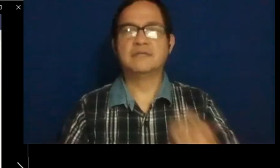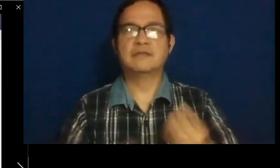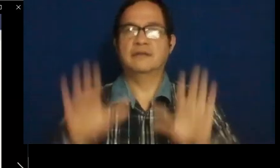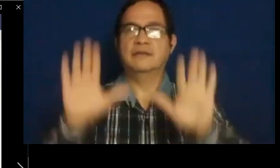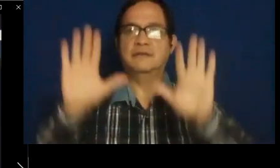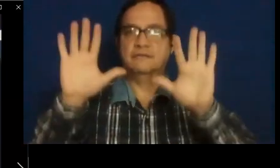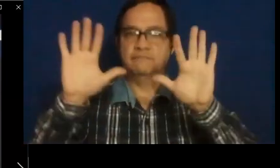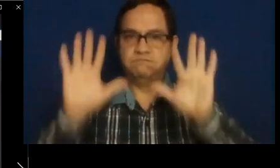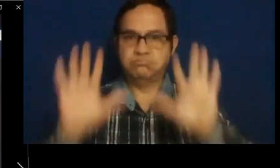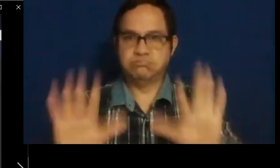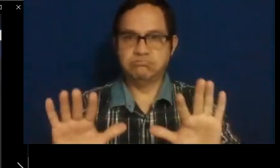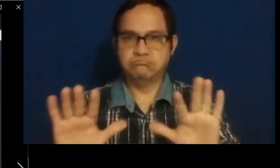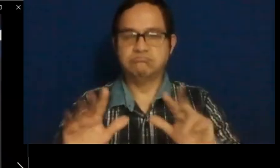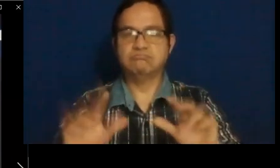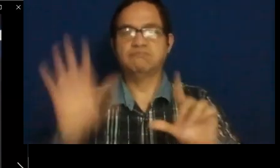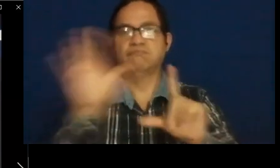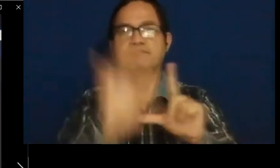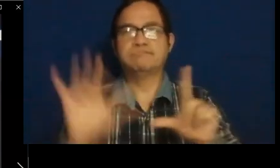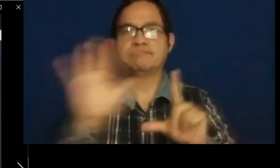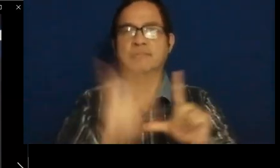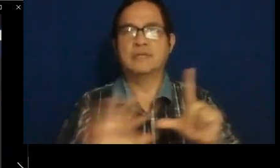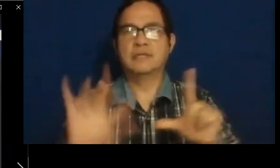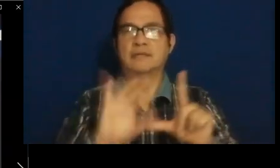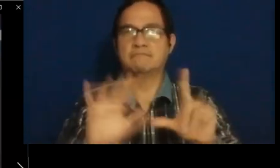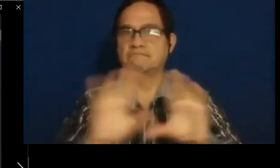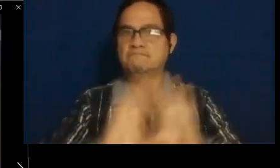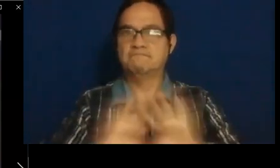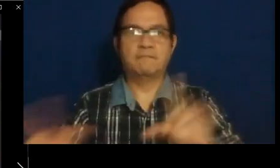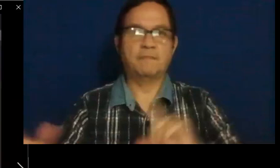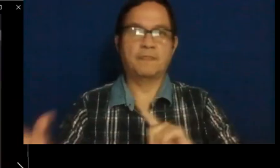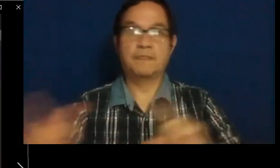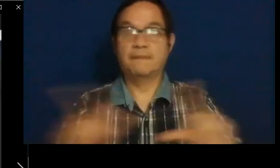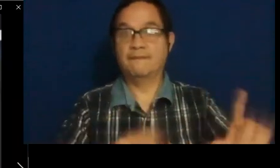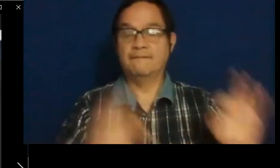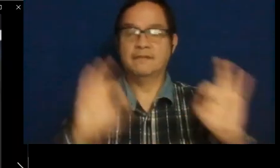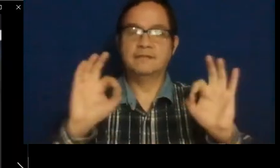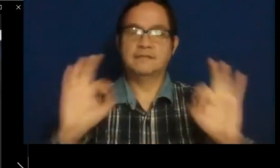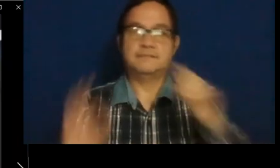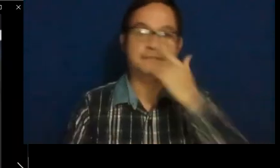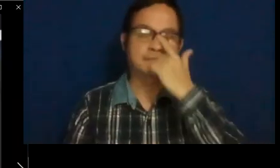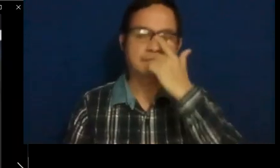detener la grabación. Listo, la detengo por aquí.